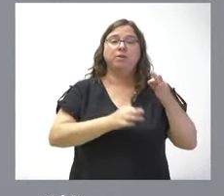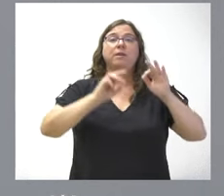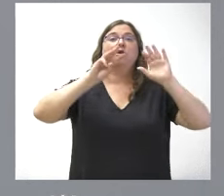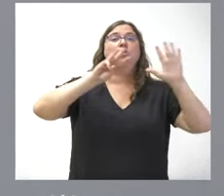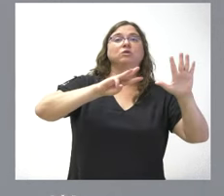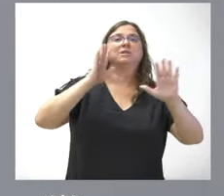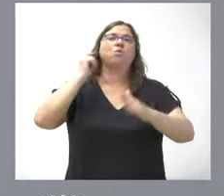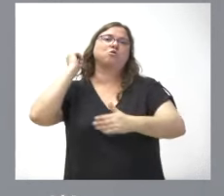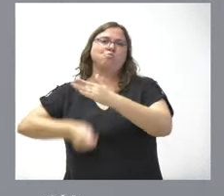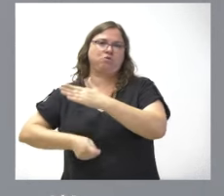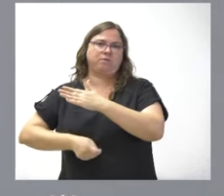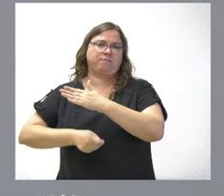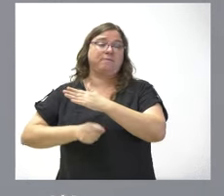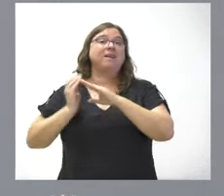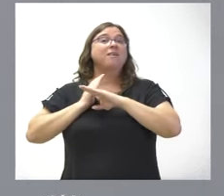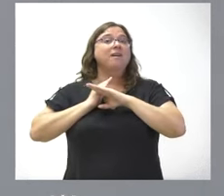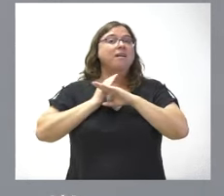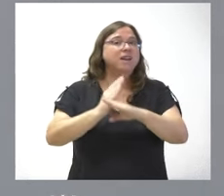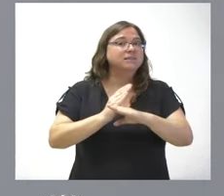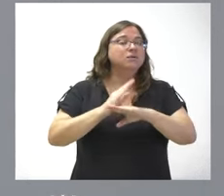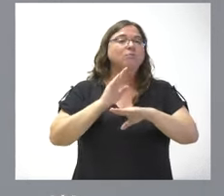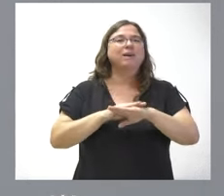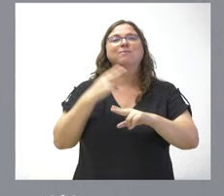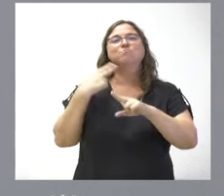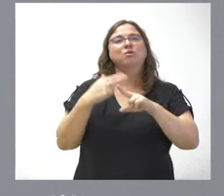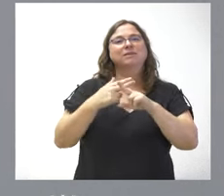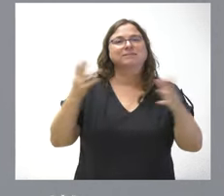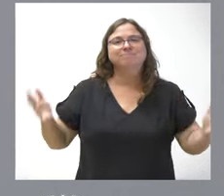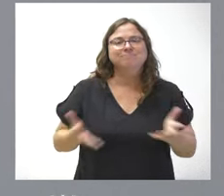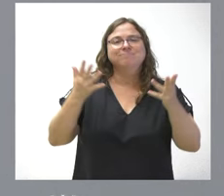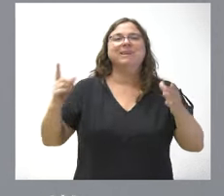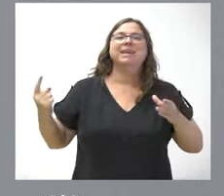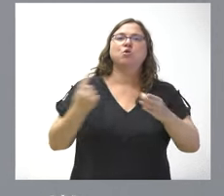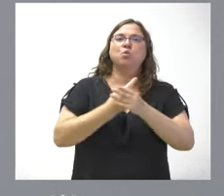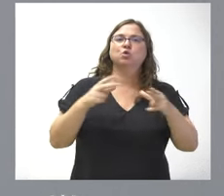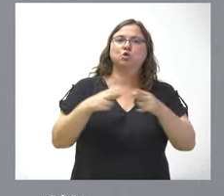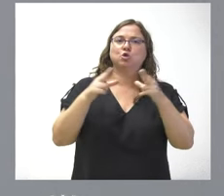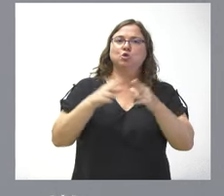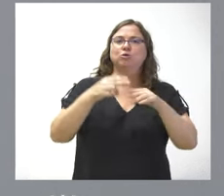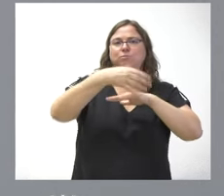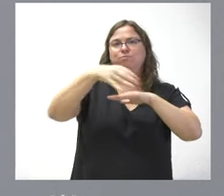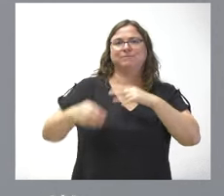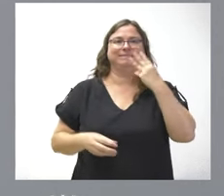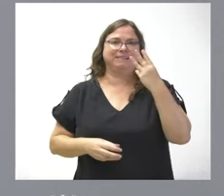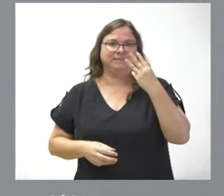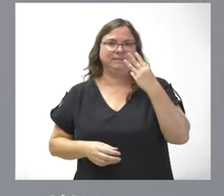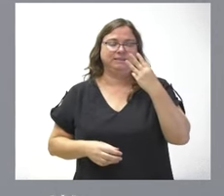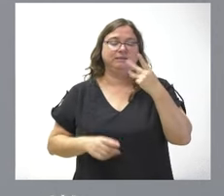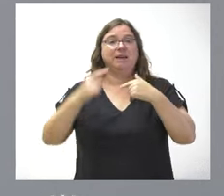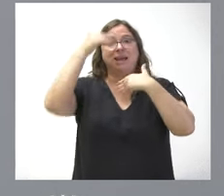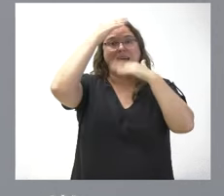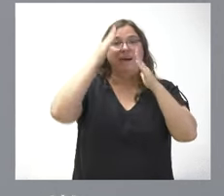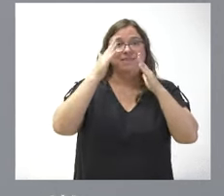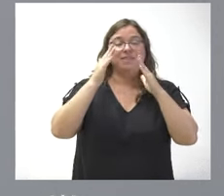administrativas y el resto se va a invertir en políticas que fomenten la inclusión social y se distribuyen tres acciones fundamentales atención